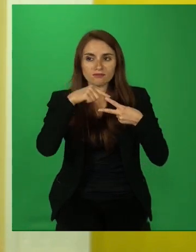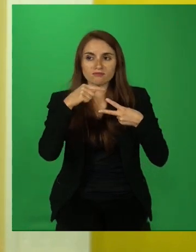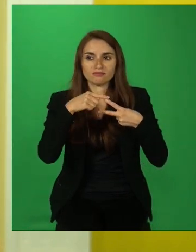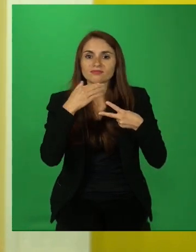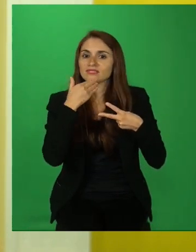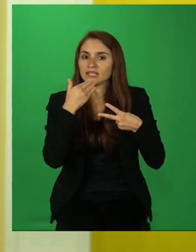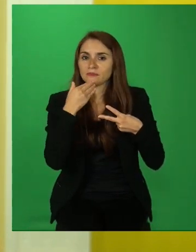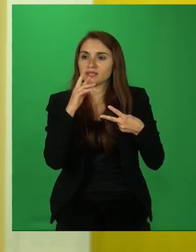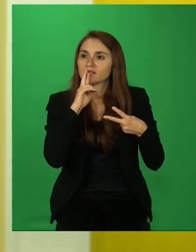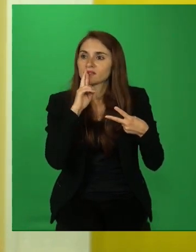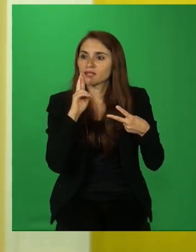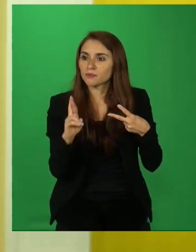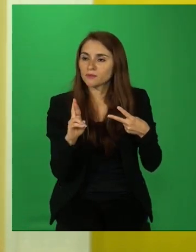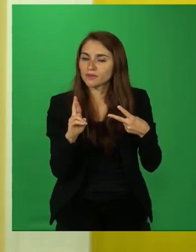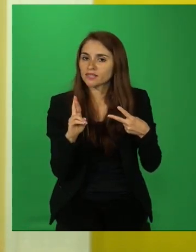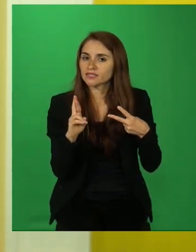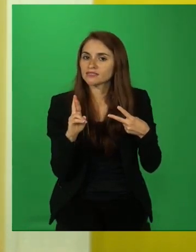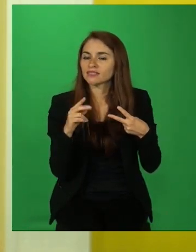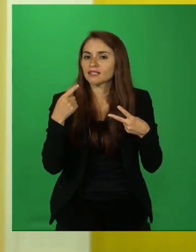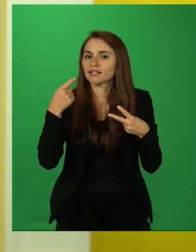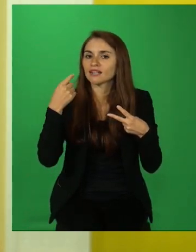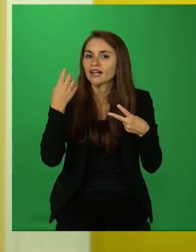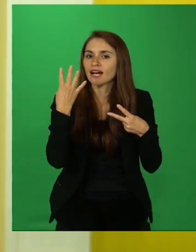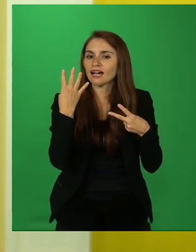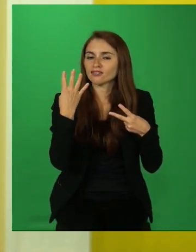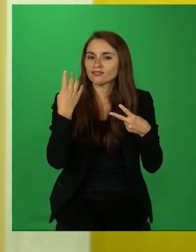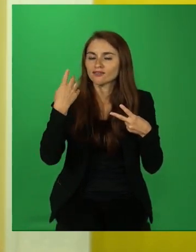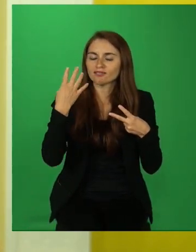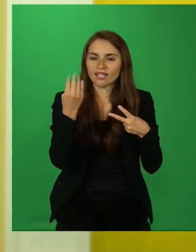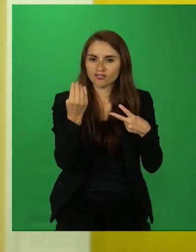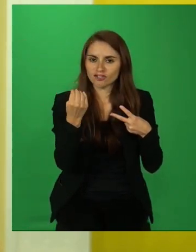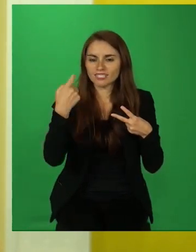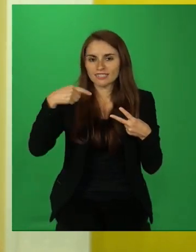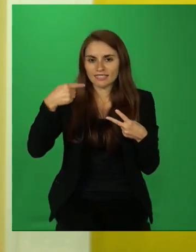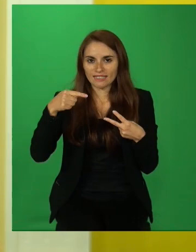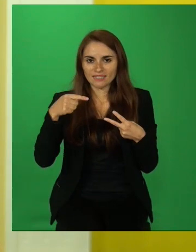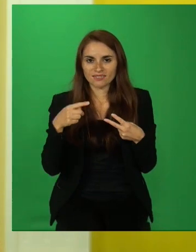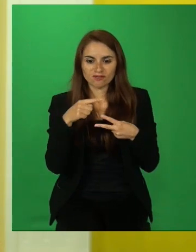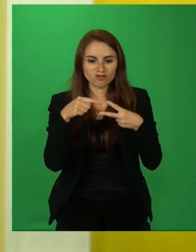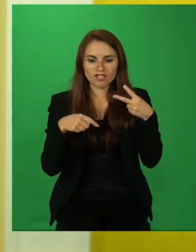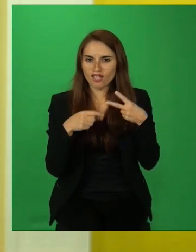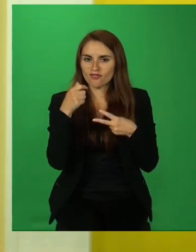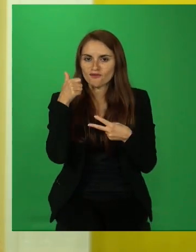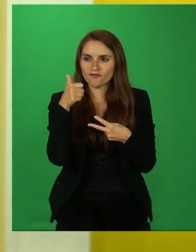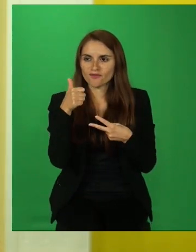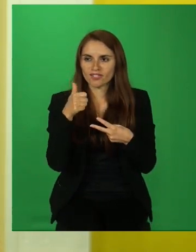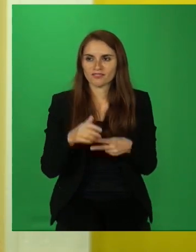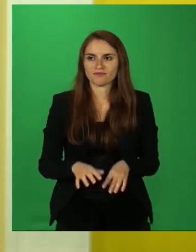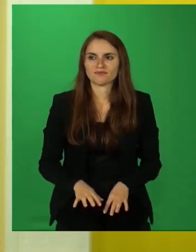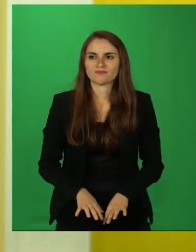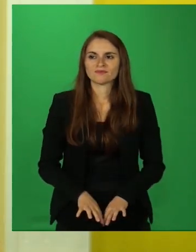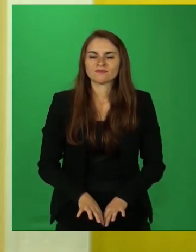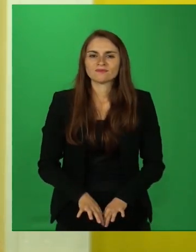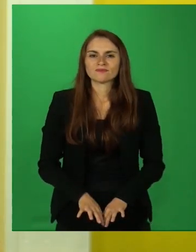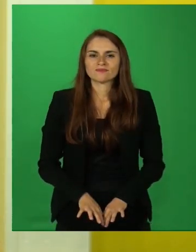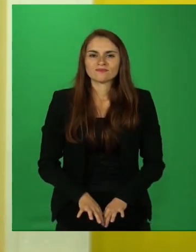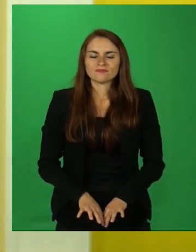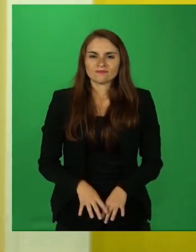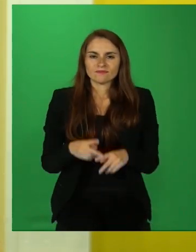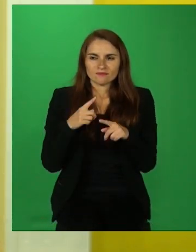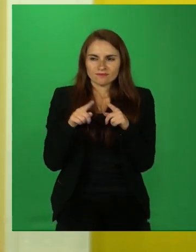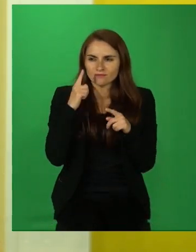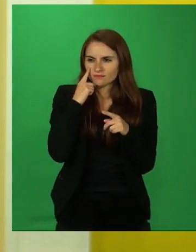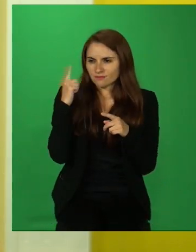nos dan como resultado el 14 negativo te das cuenta que es muy fácil vamos entonces a ver la